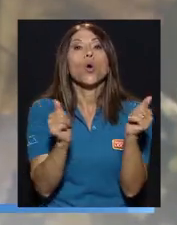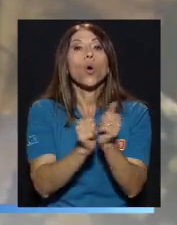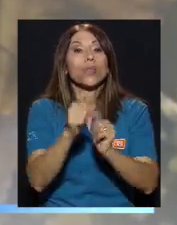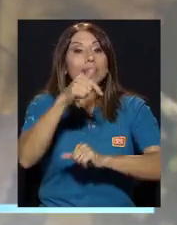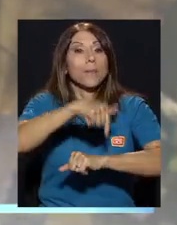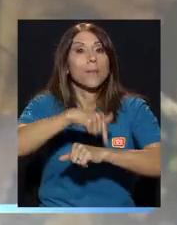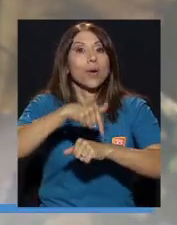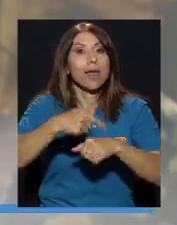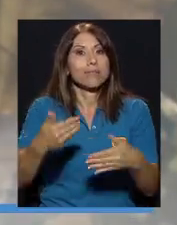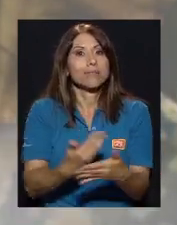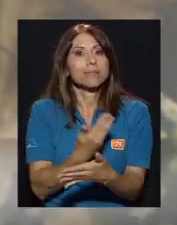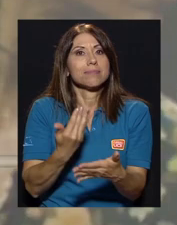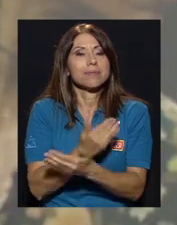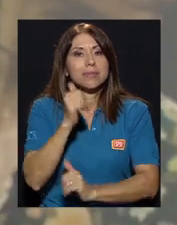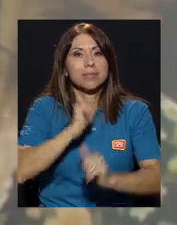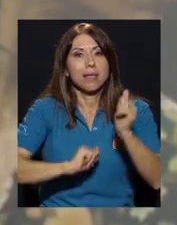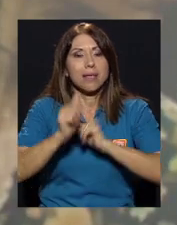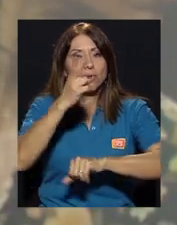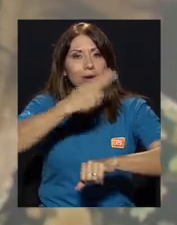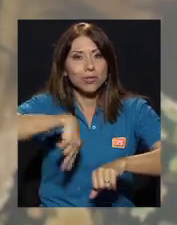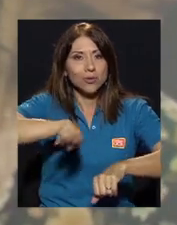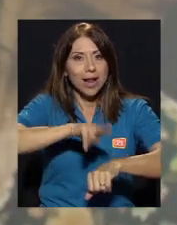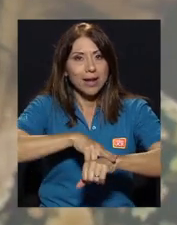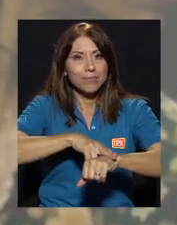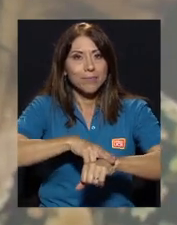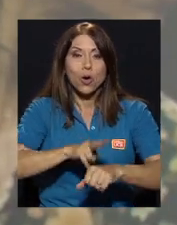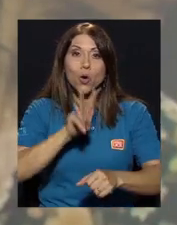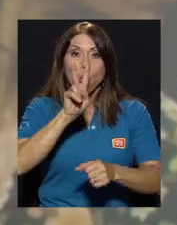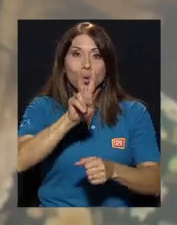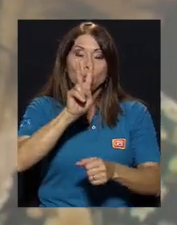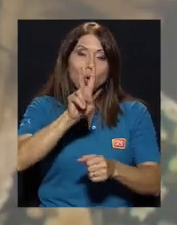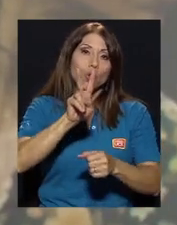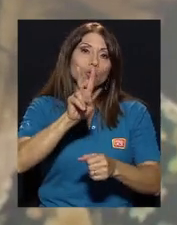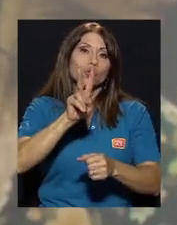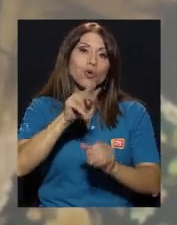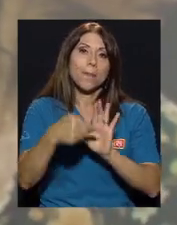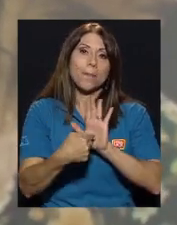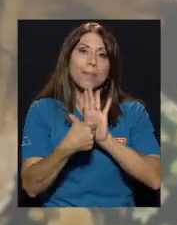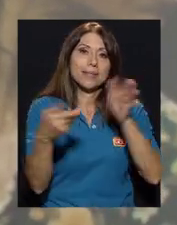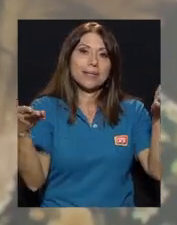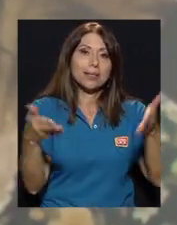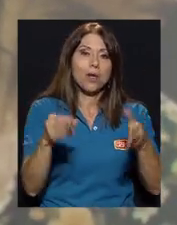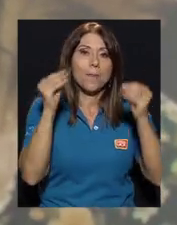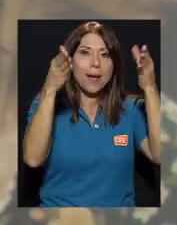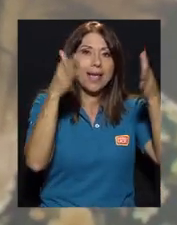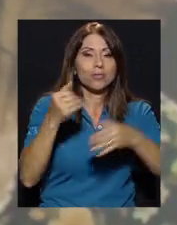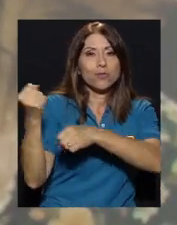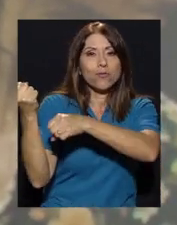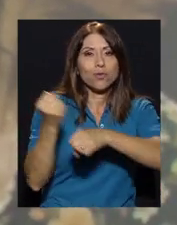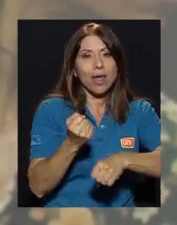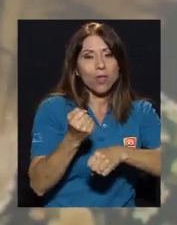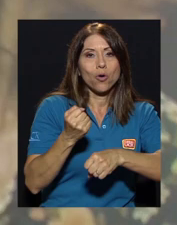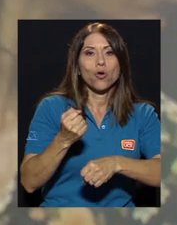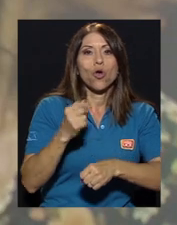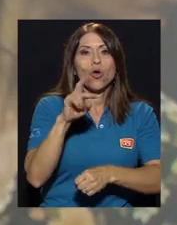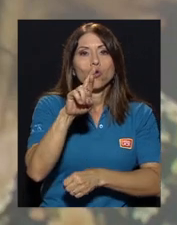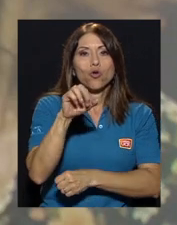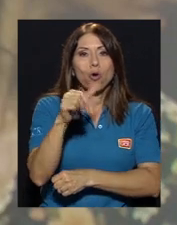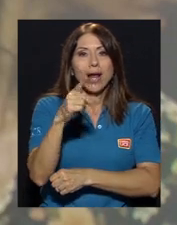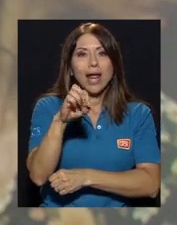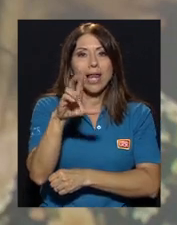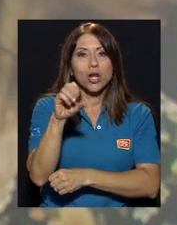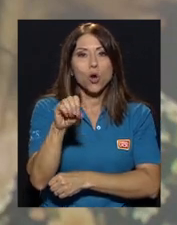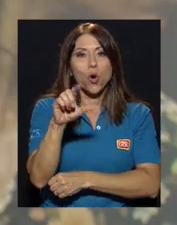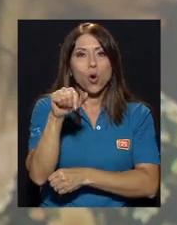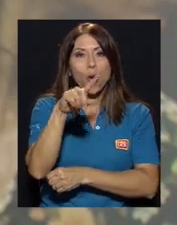en el teatro nacional con dos obras del maestro y fundador de danza universitaria rogelio